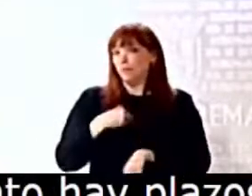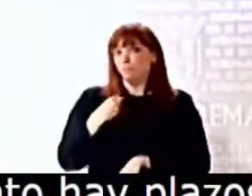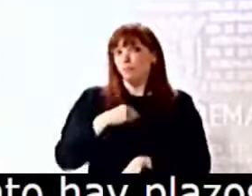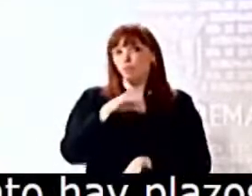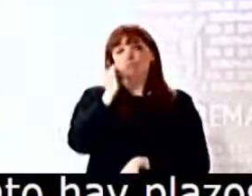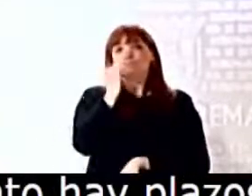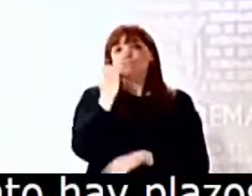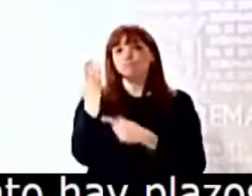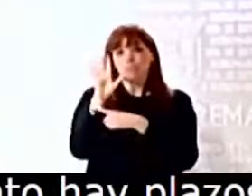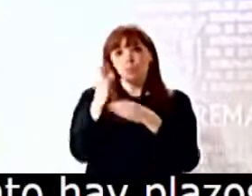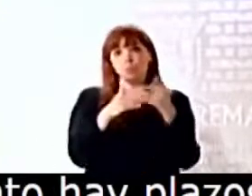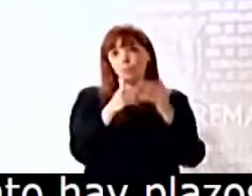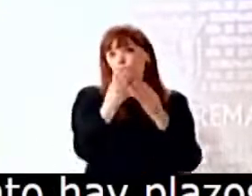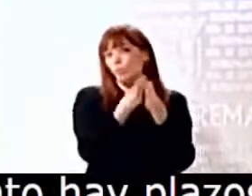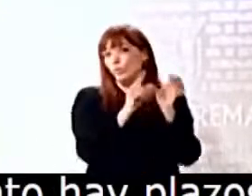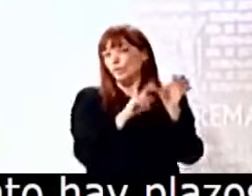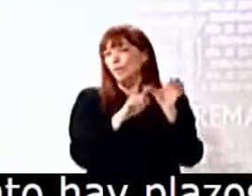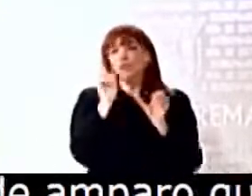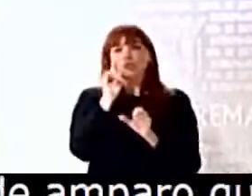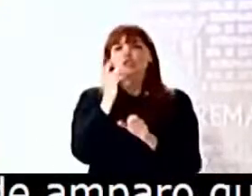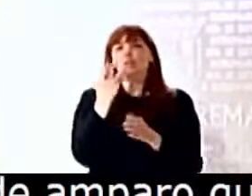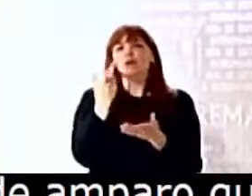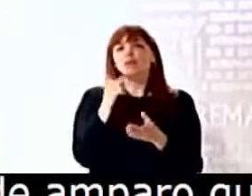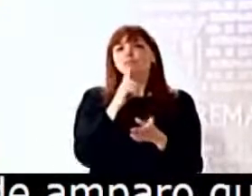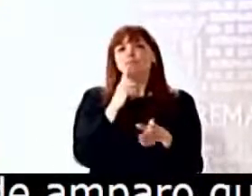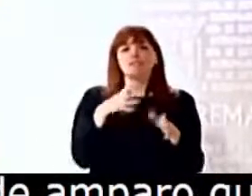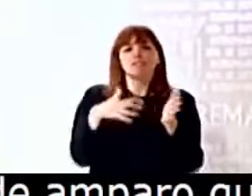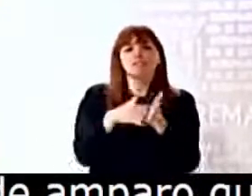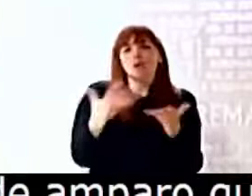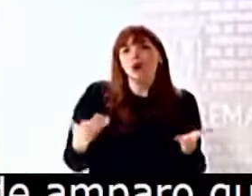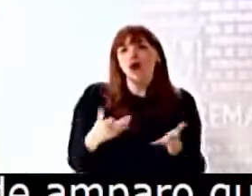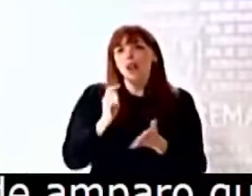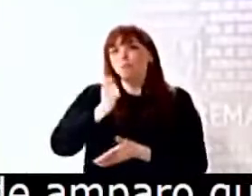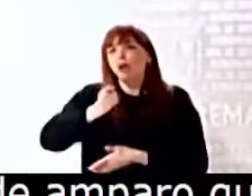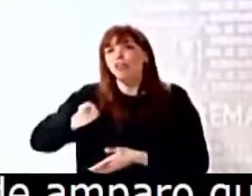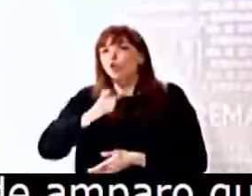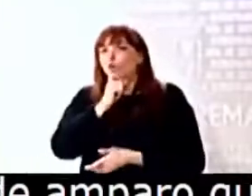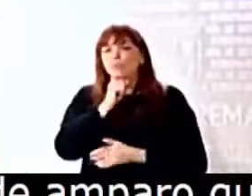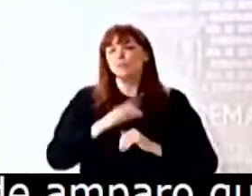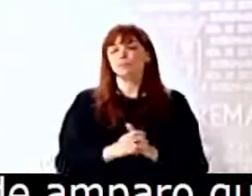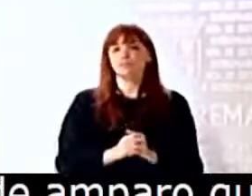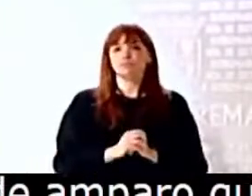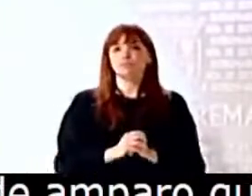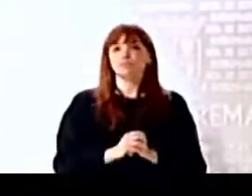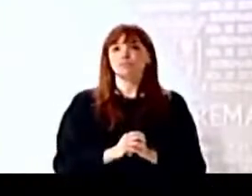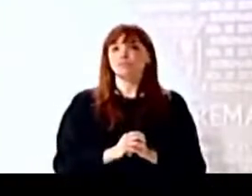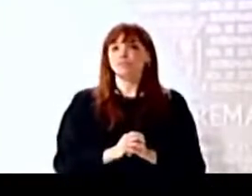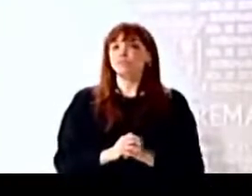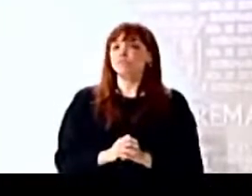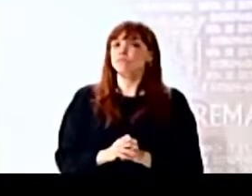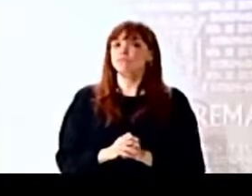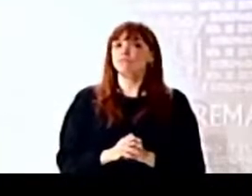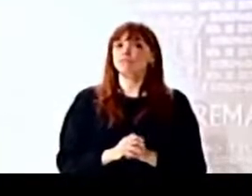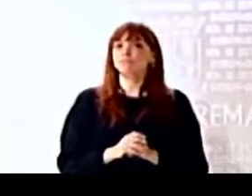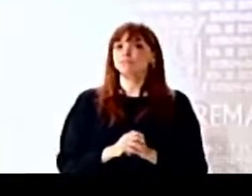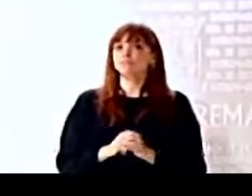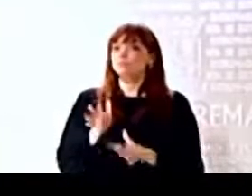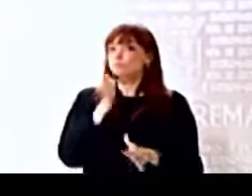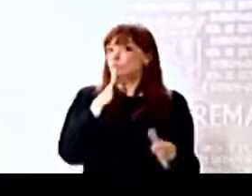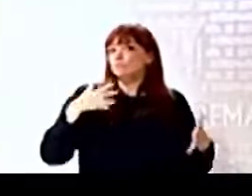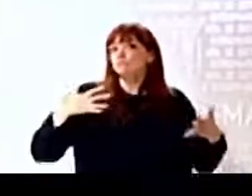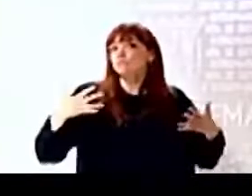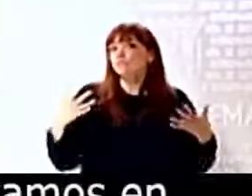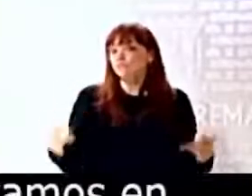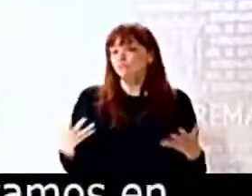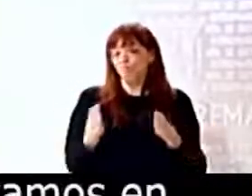al Constitucional. No sé qué momento, a plazos, de qué manera. El momento actual es que nosotros estamos en disposición, cuando